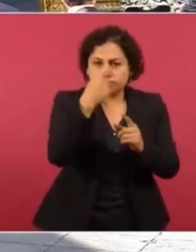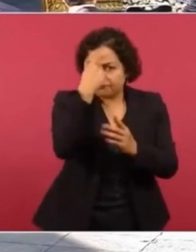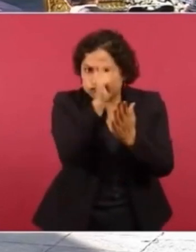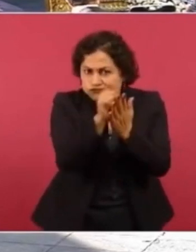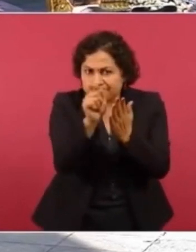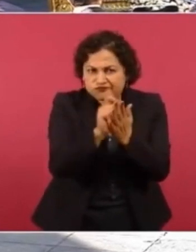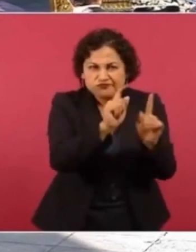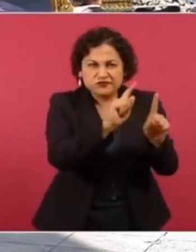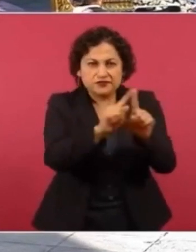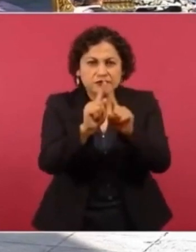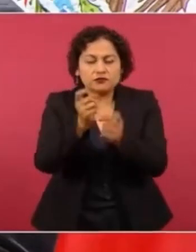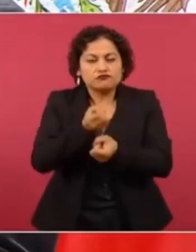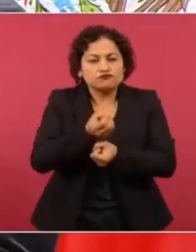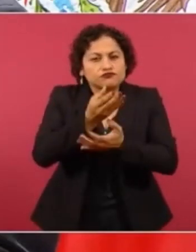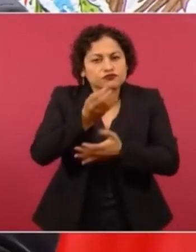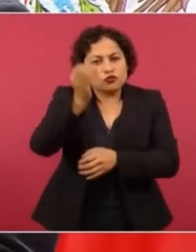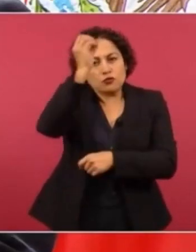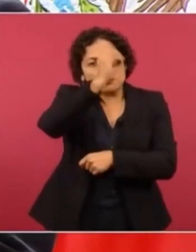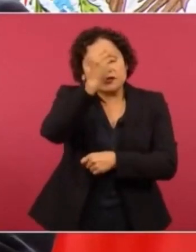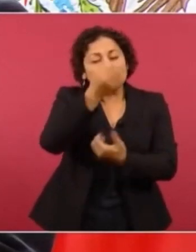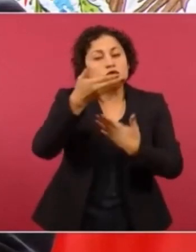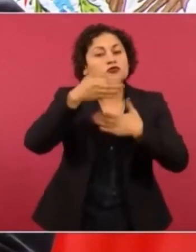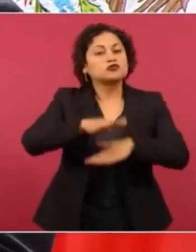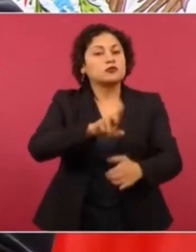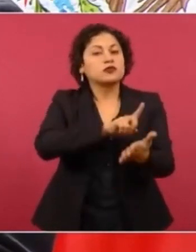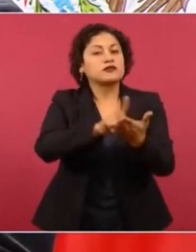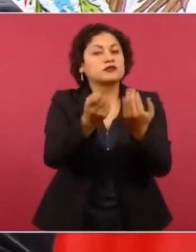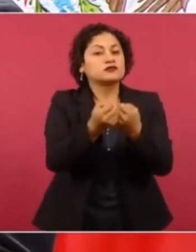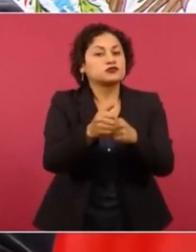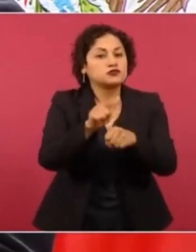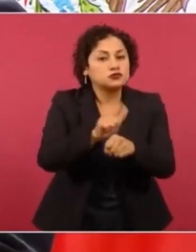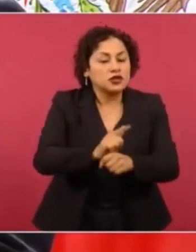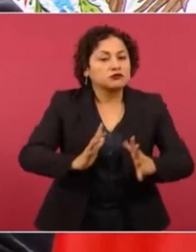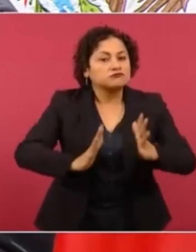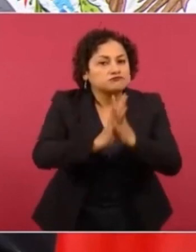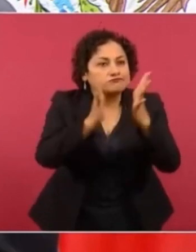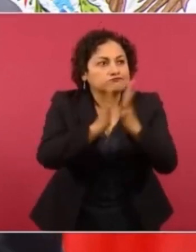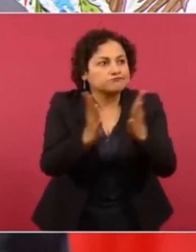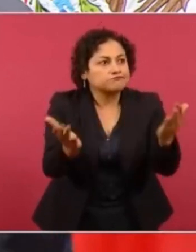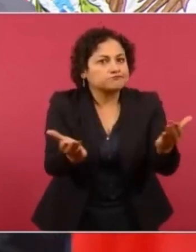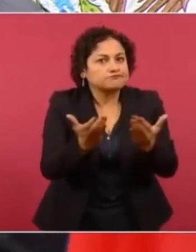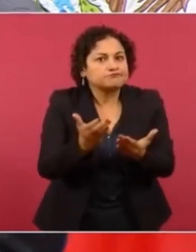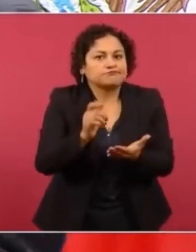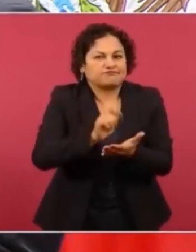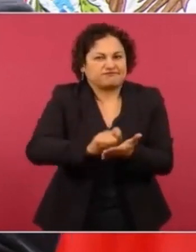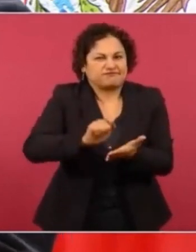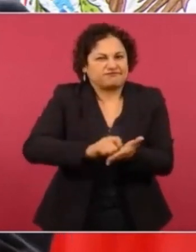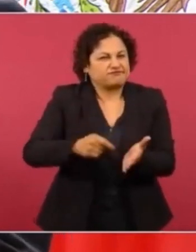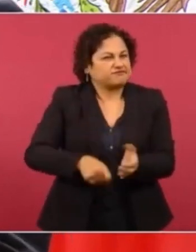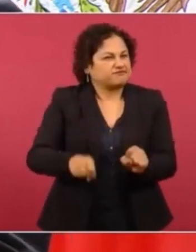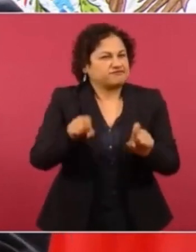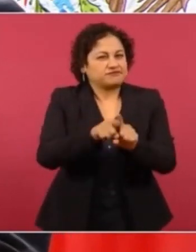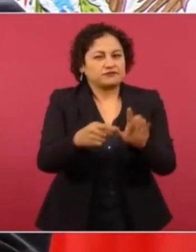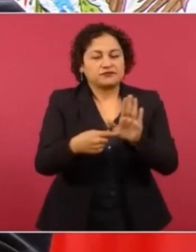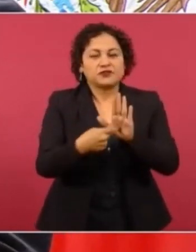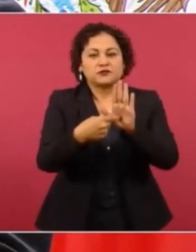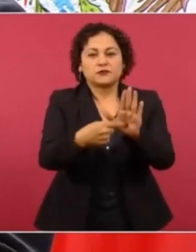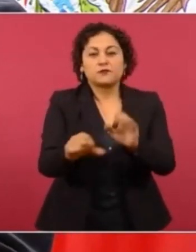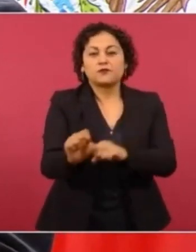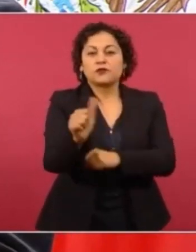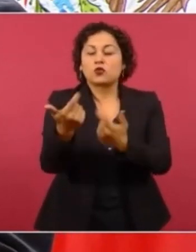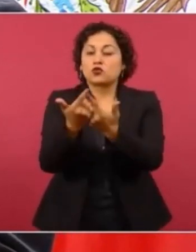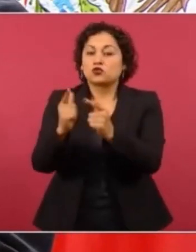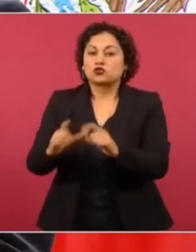señalaban sus ideas sobre Derechos sociales y sobre democracia también tuvo contacto con otros grupos opositores